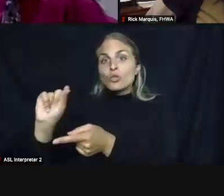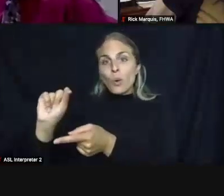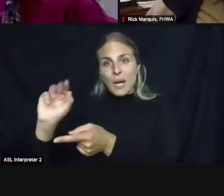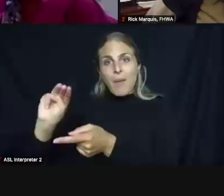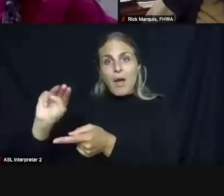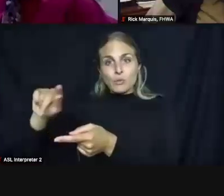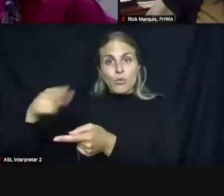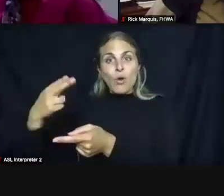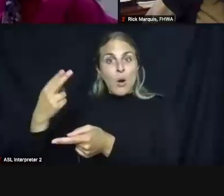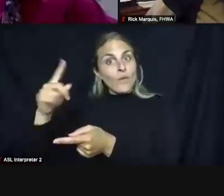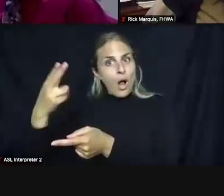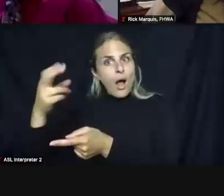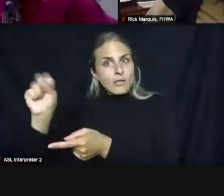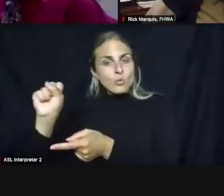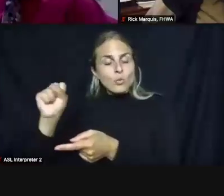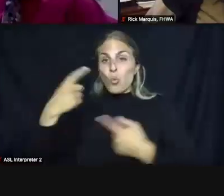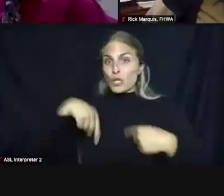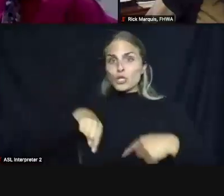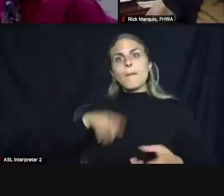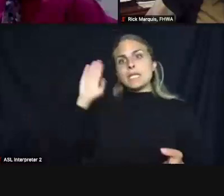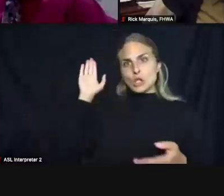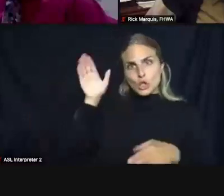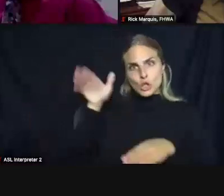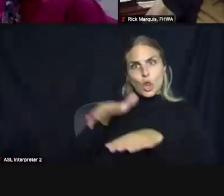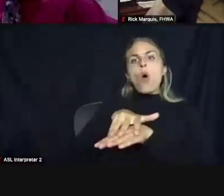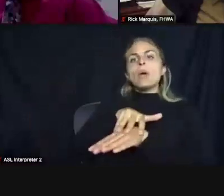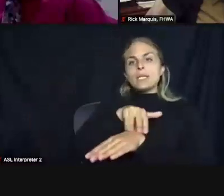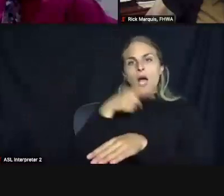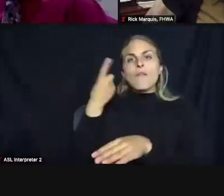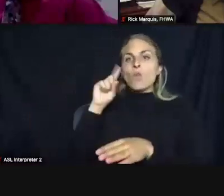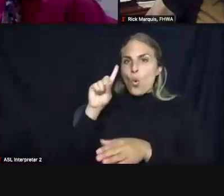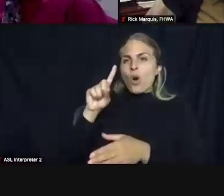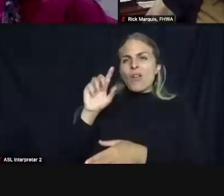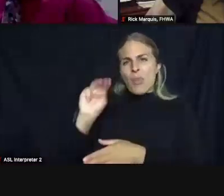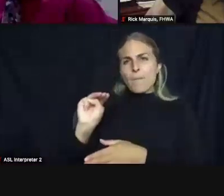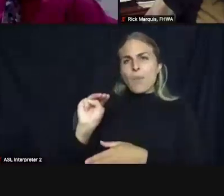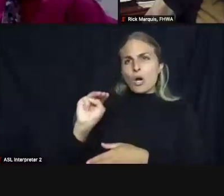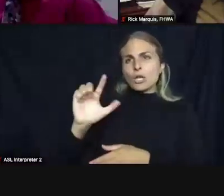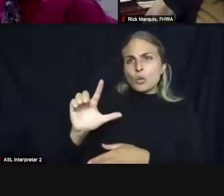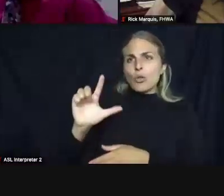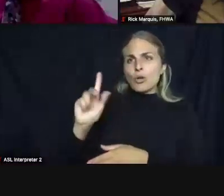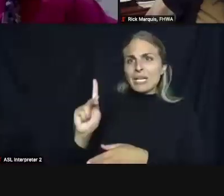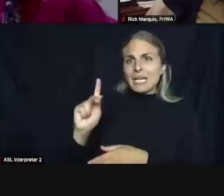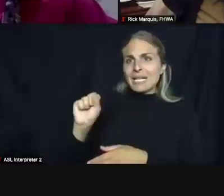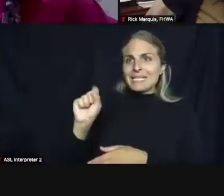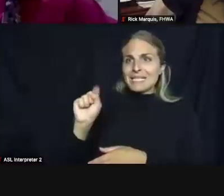Genesis, calle East Genesis, todo el mundo reduce la velocidad a